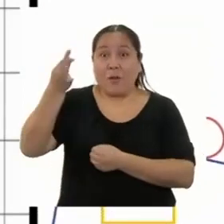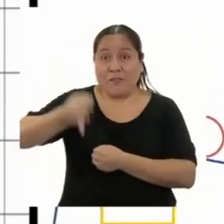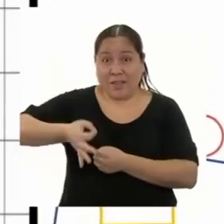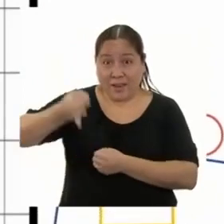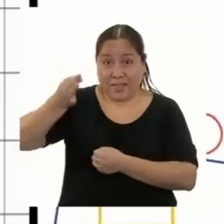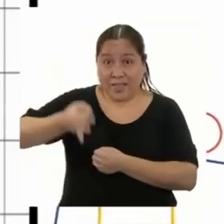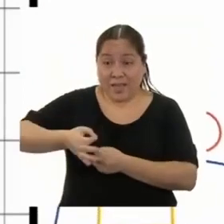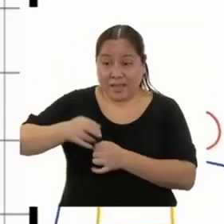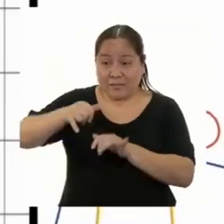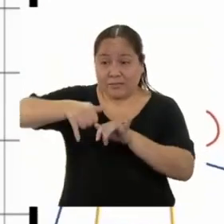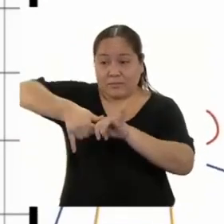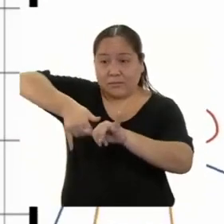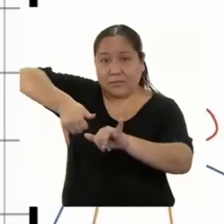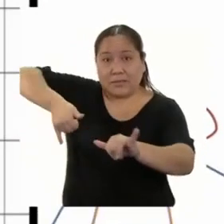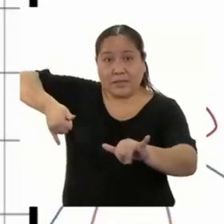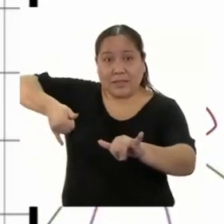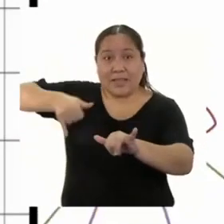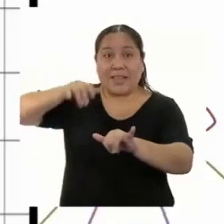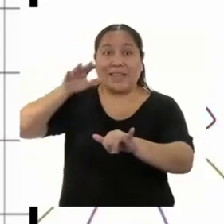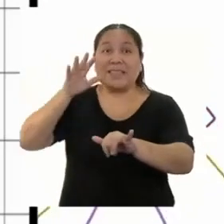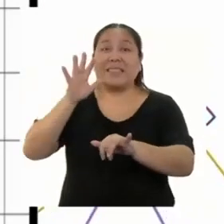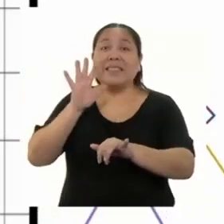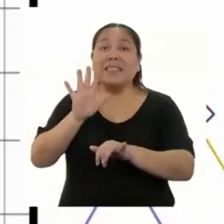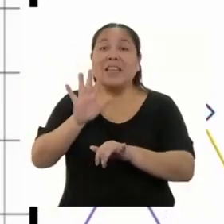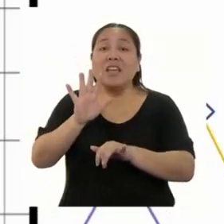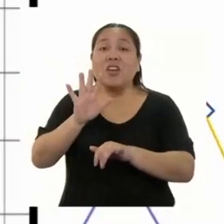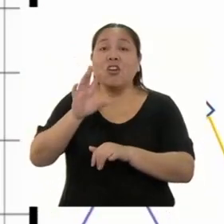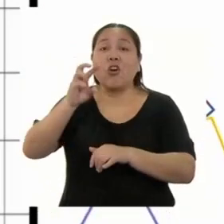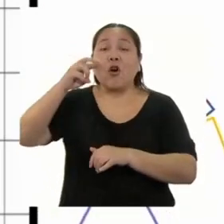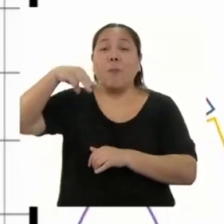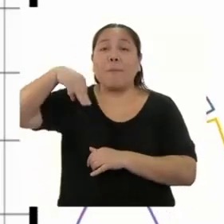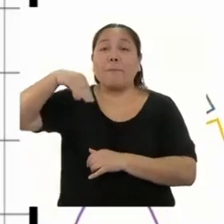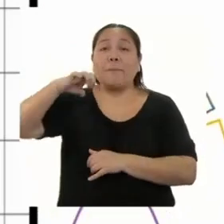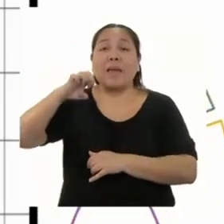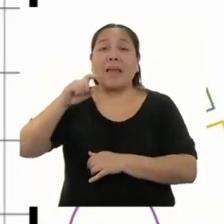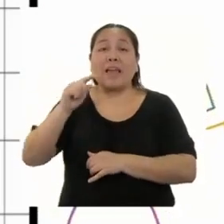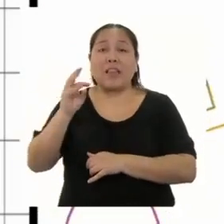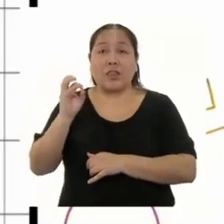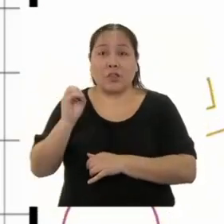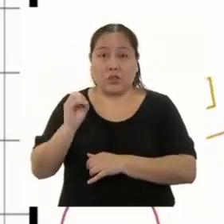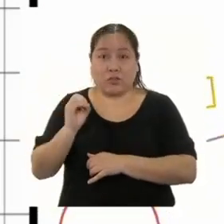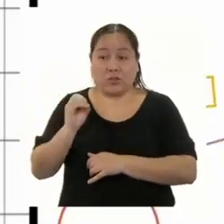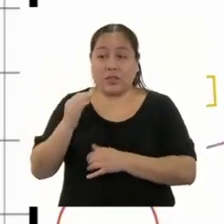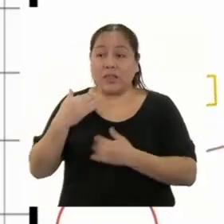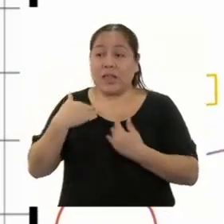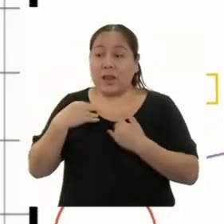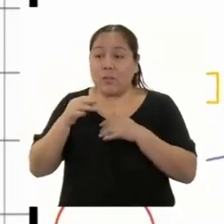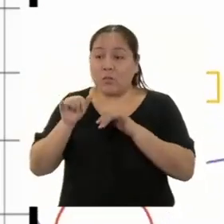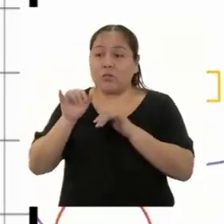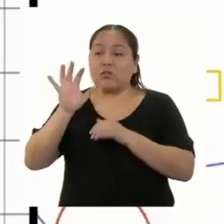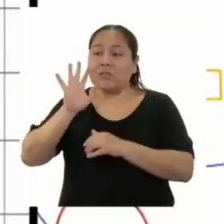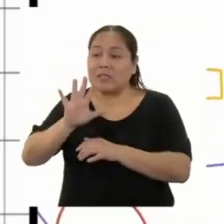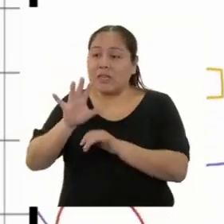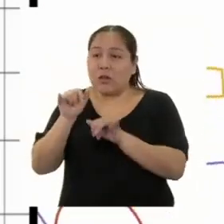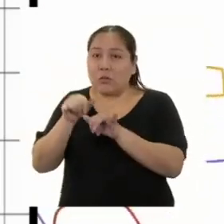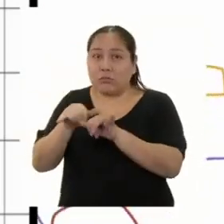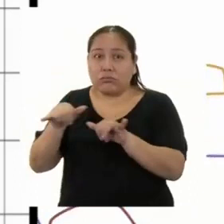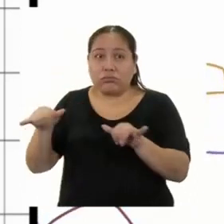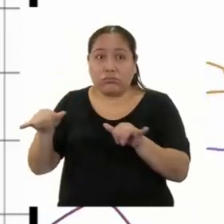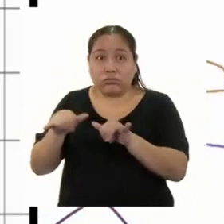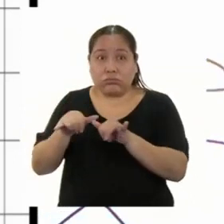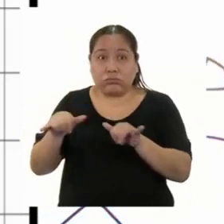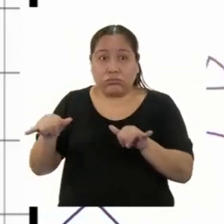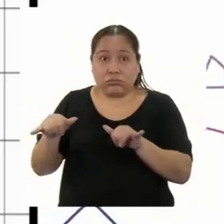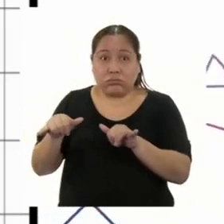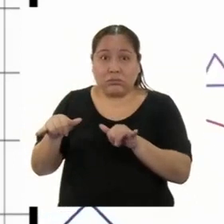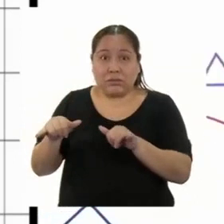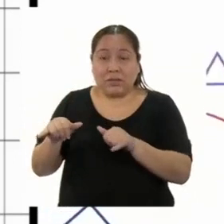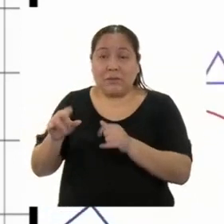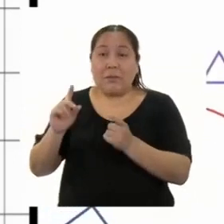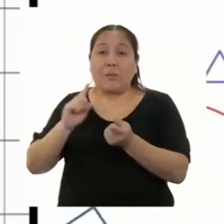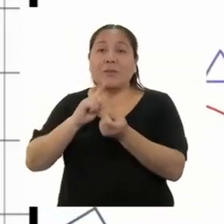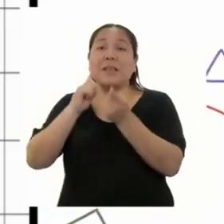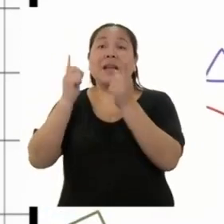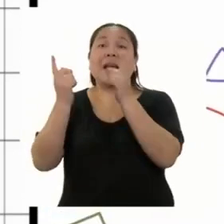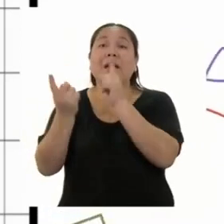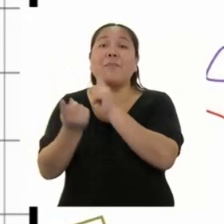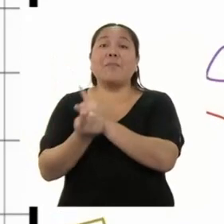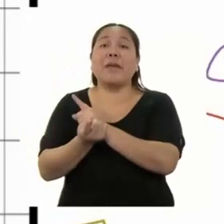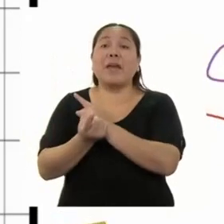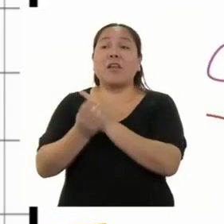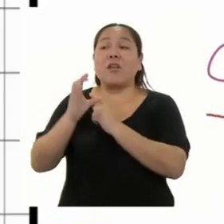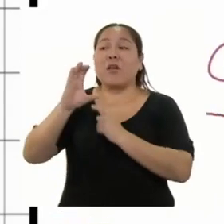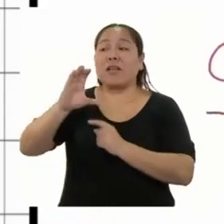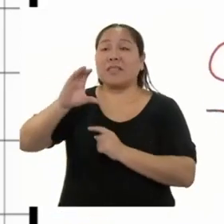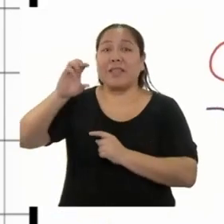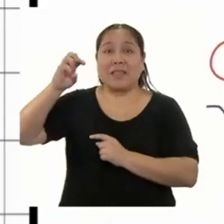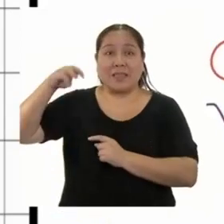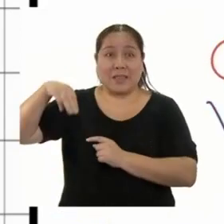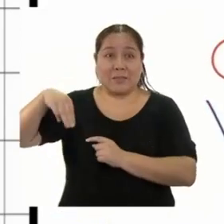real, mide 5 metros de largo. Como tenemos 5 metros, lo convertiremos a centímetros.